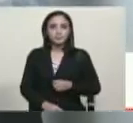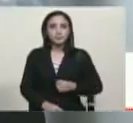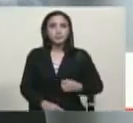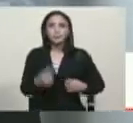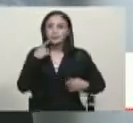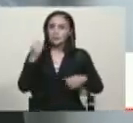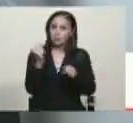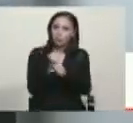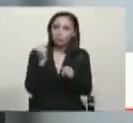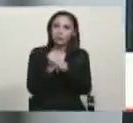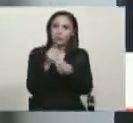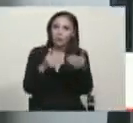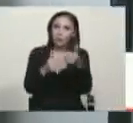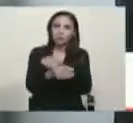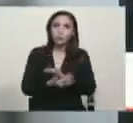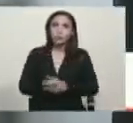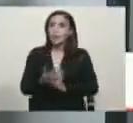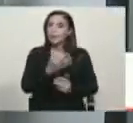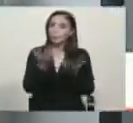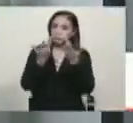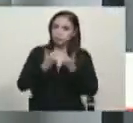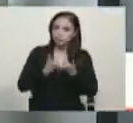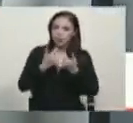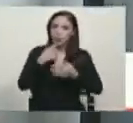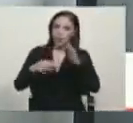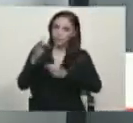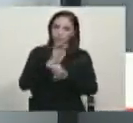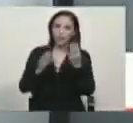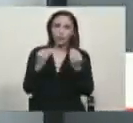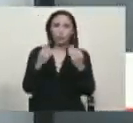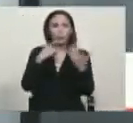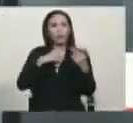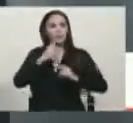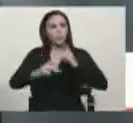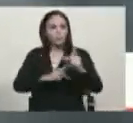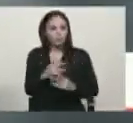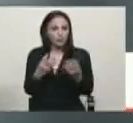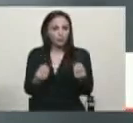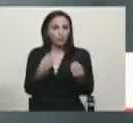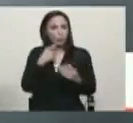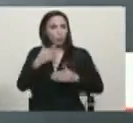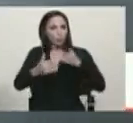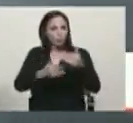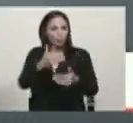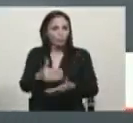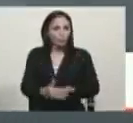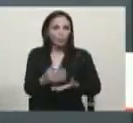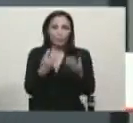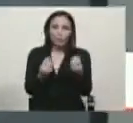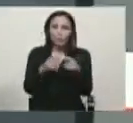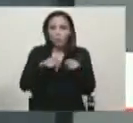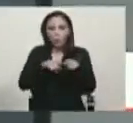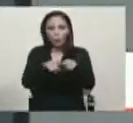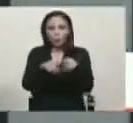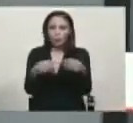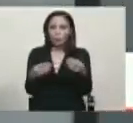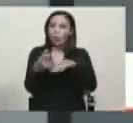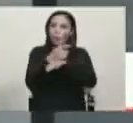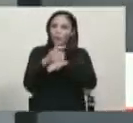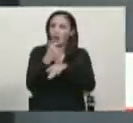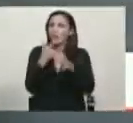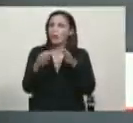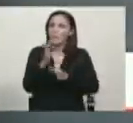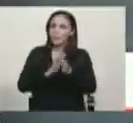gobernador, por favor. Si nos pudiera contar un poco todo este proceso de recuperación progresivo, paulatino. Omar Prieto. Bueno,